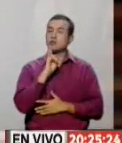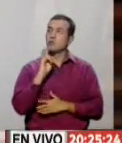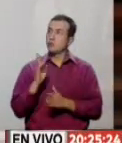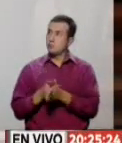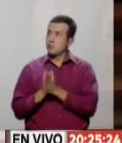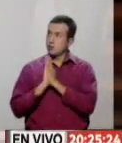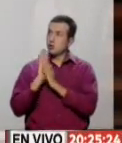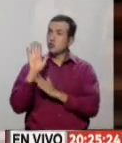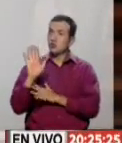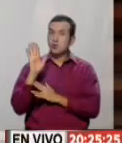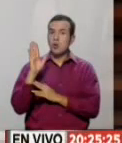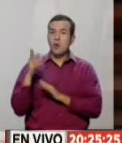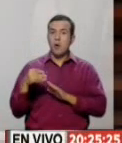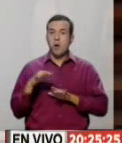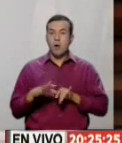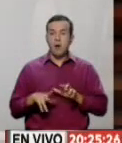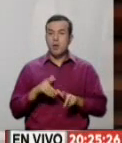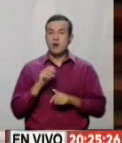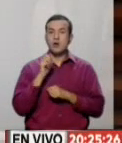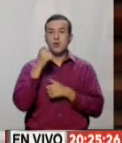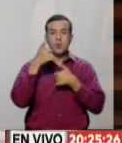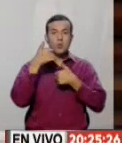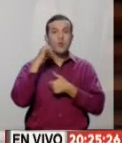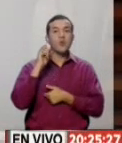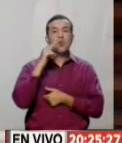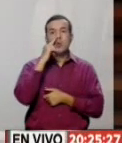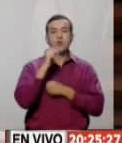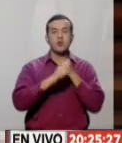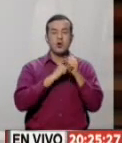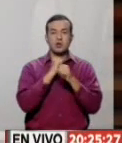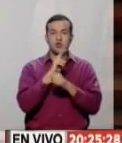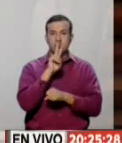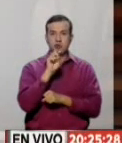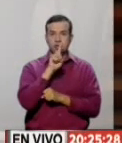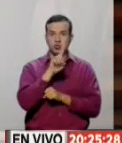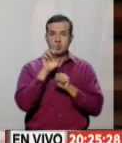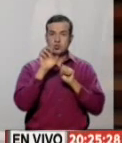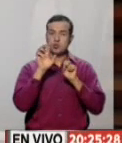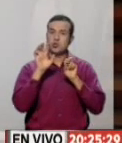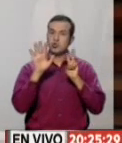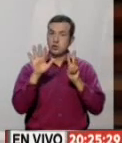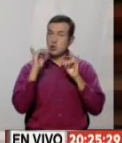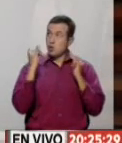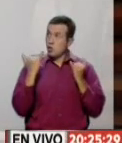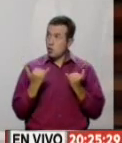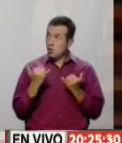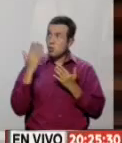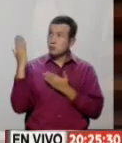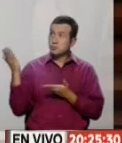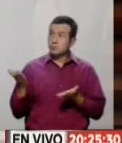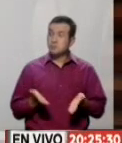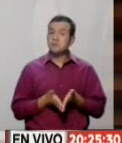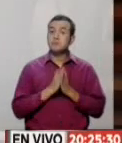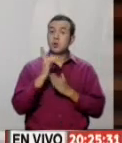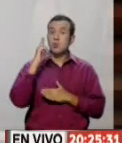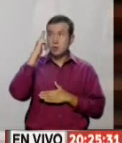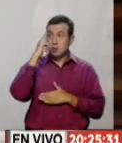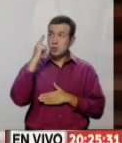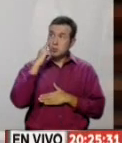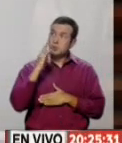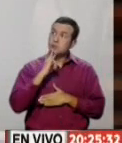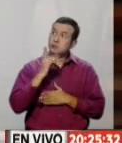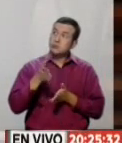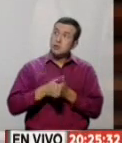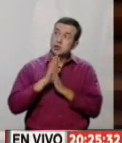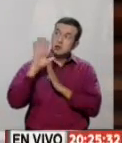Unidos por el delito de concusión en junio de 2016. Actualmente está a la espera de un pronunciamiento por parte del Estado requerido ante